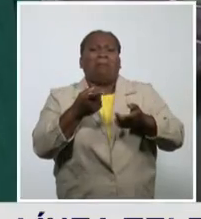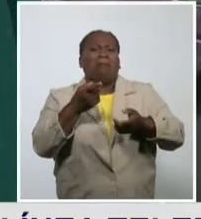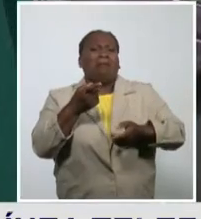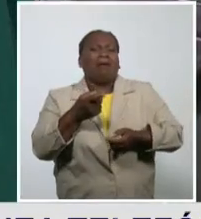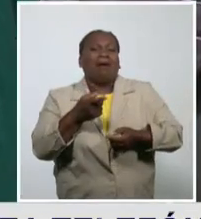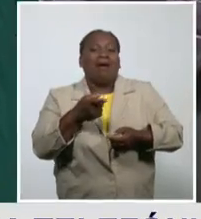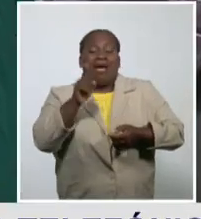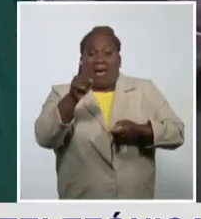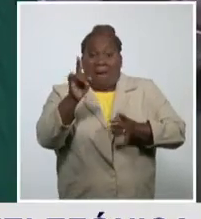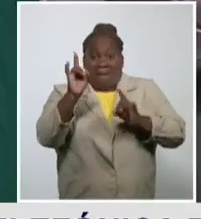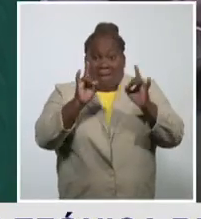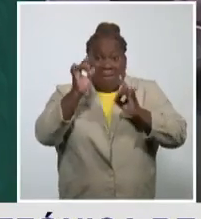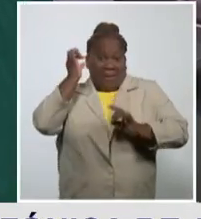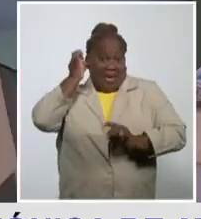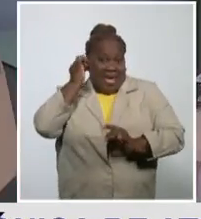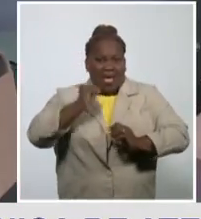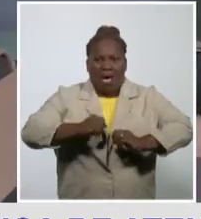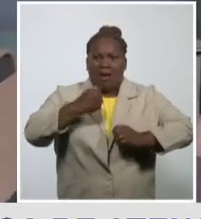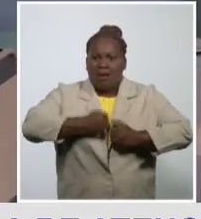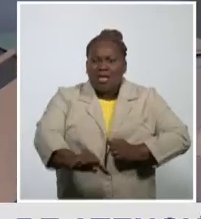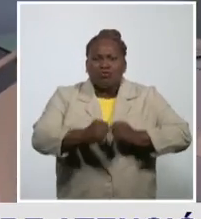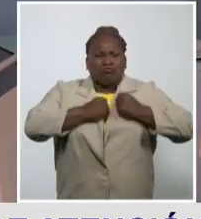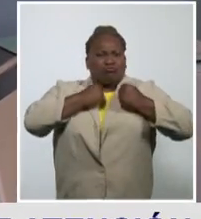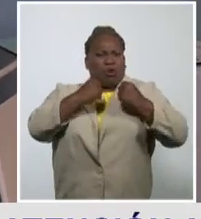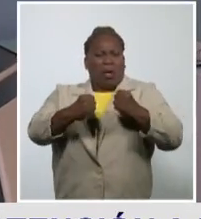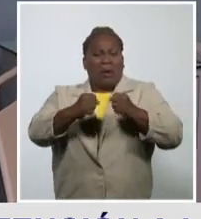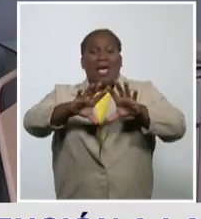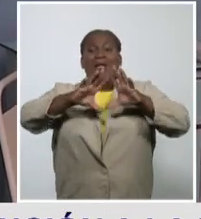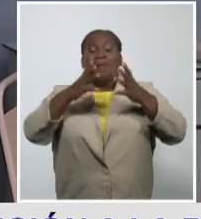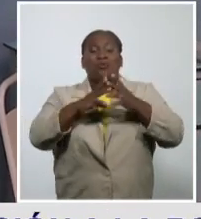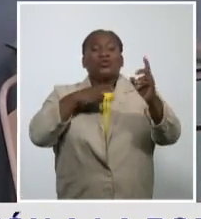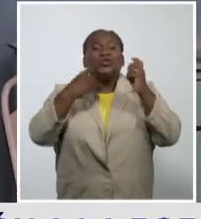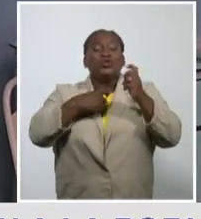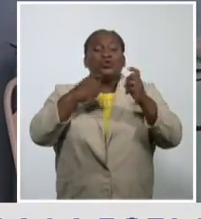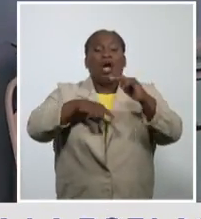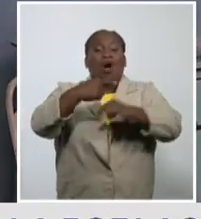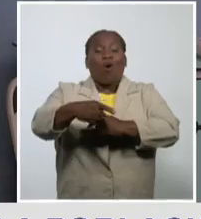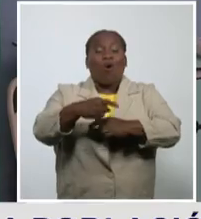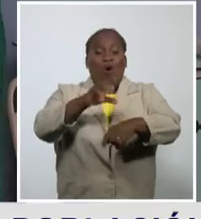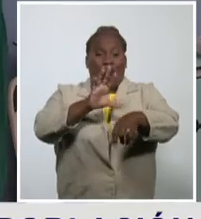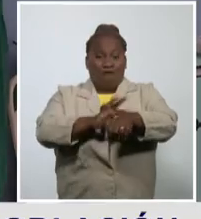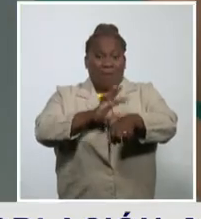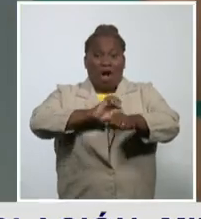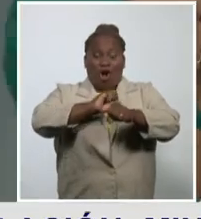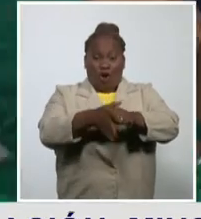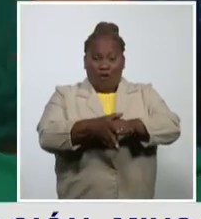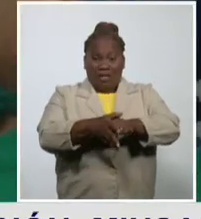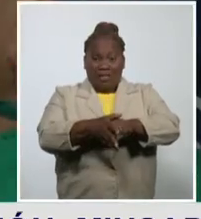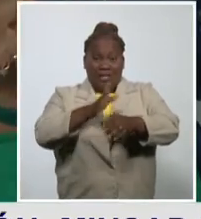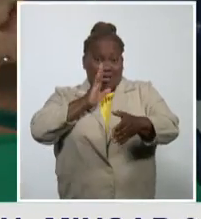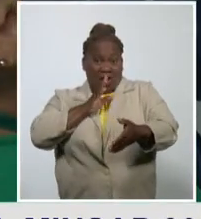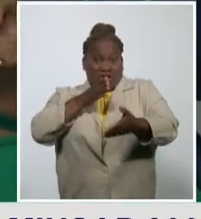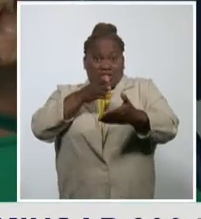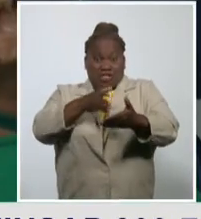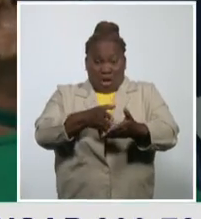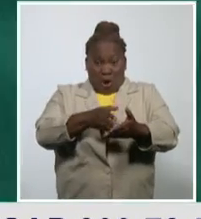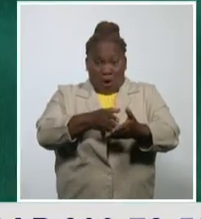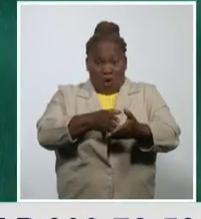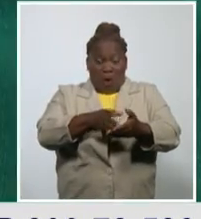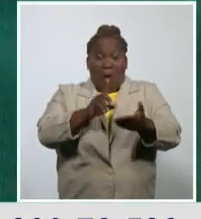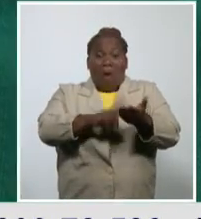La pequeña nació saludable cuando en el mundo se lucha contra la COVID-19. Al llegar al posoperatorio,